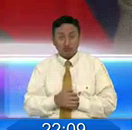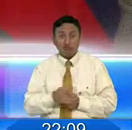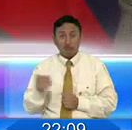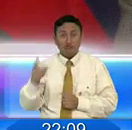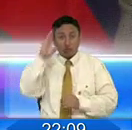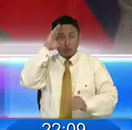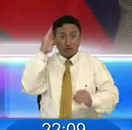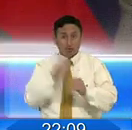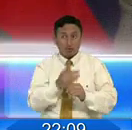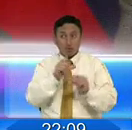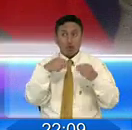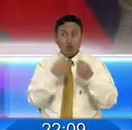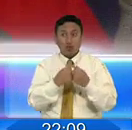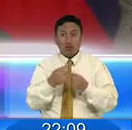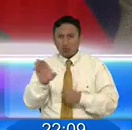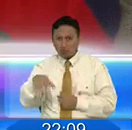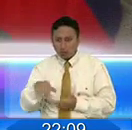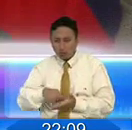de